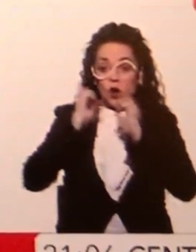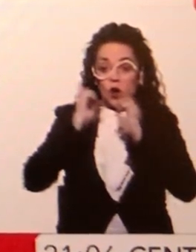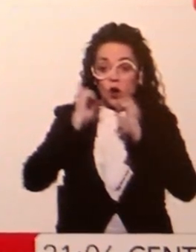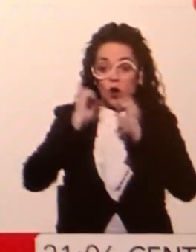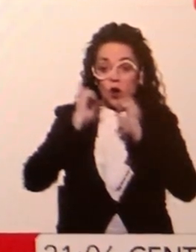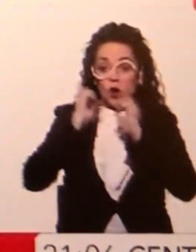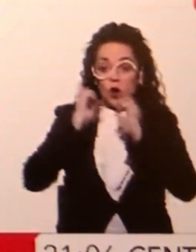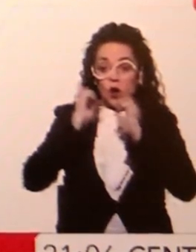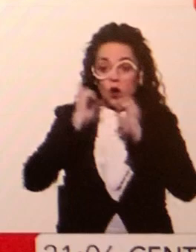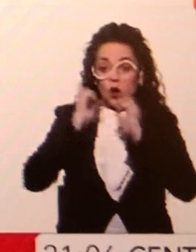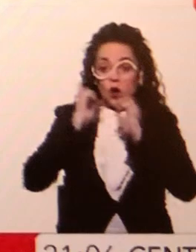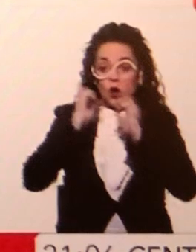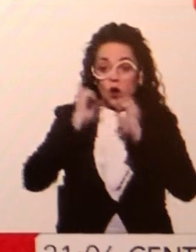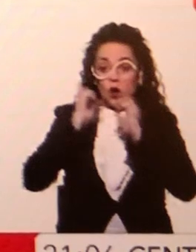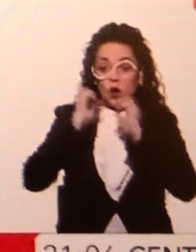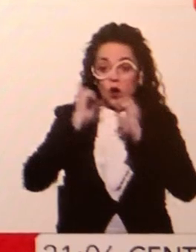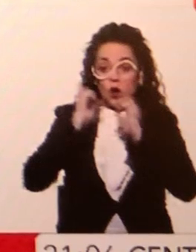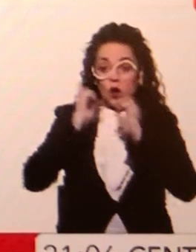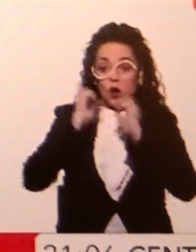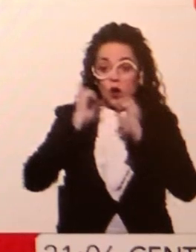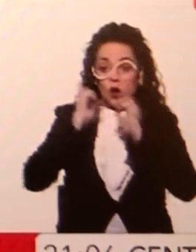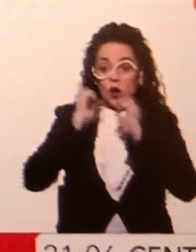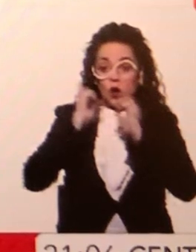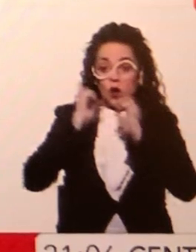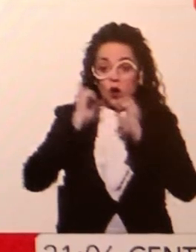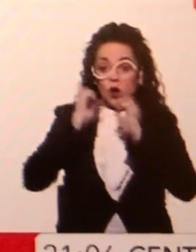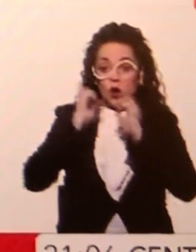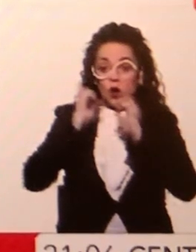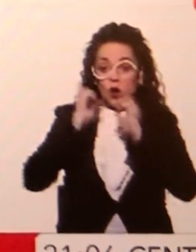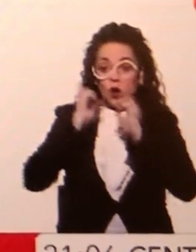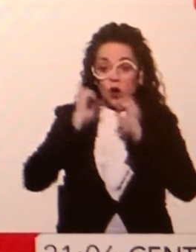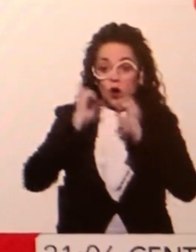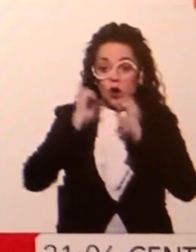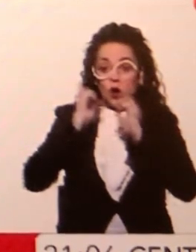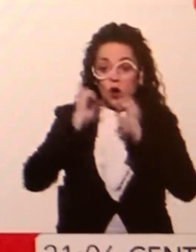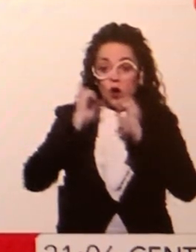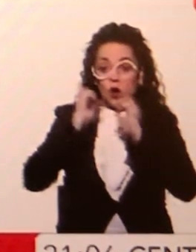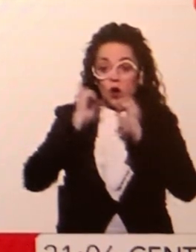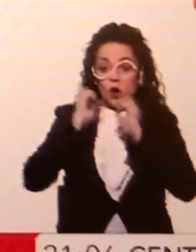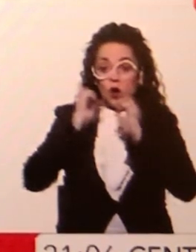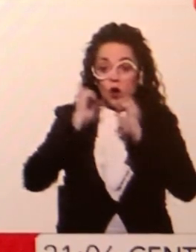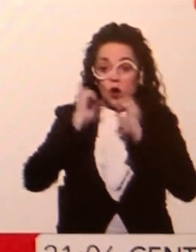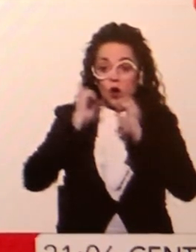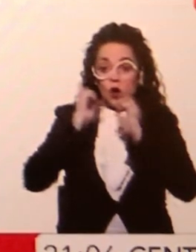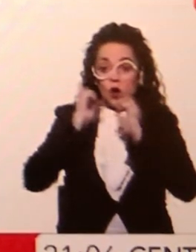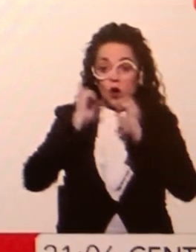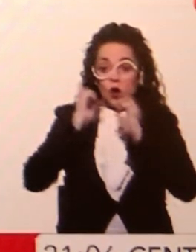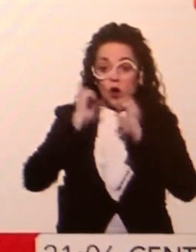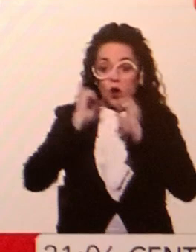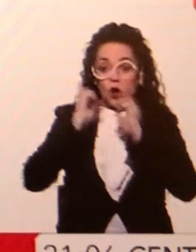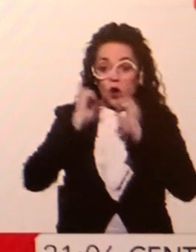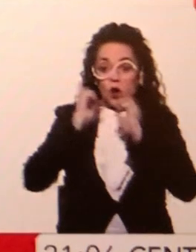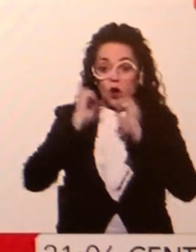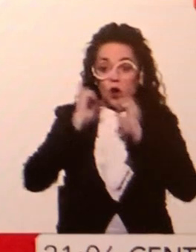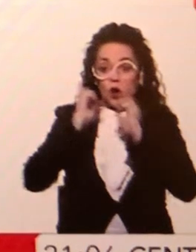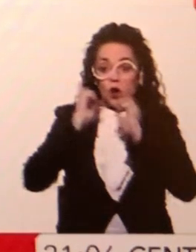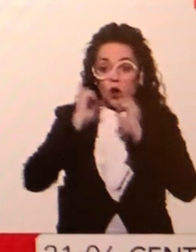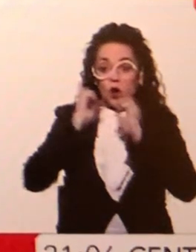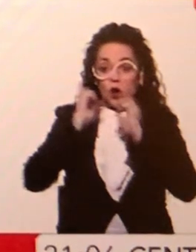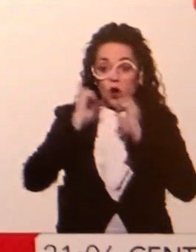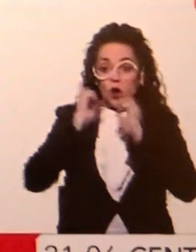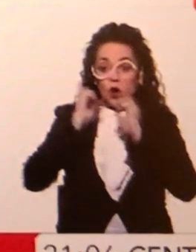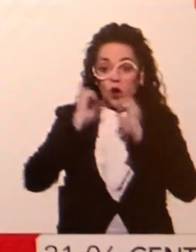en un video más amigos hoy es miércoles 6 de marzo miércoles 6 de marzo por la